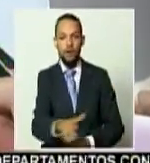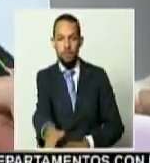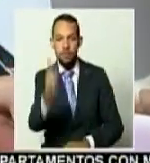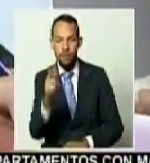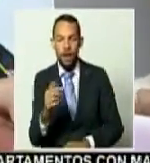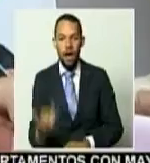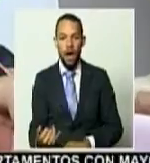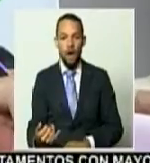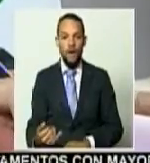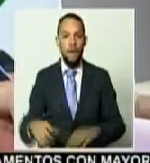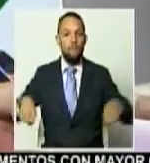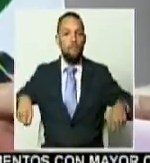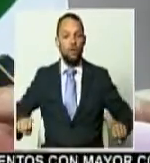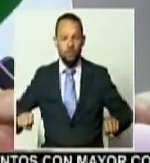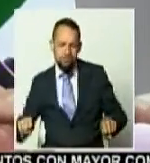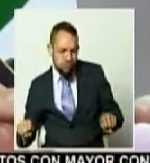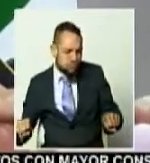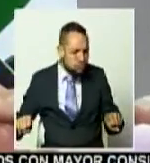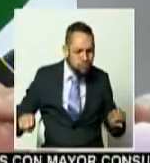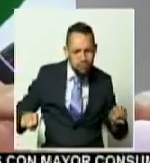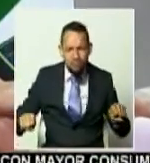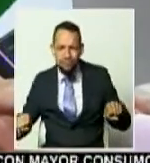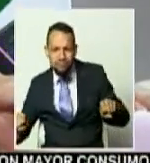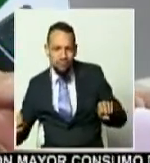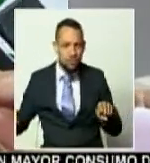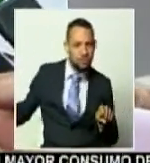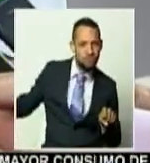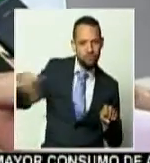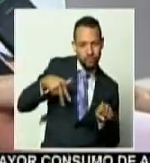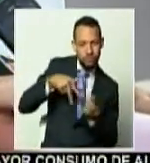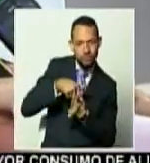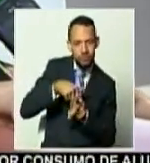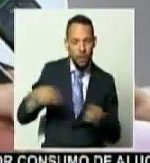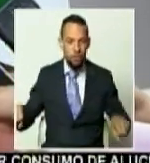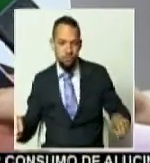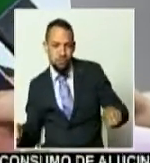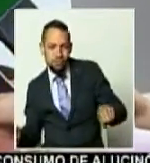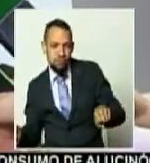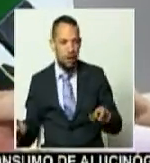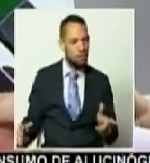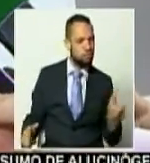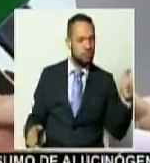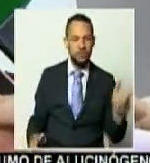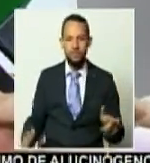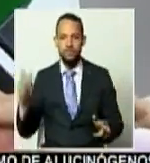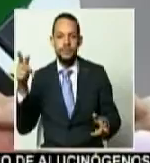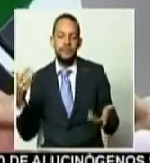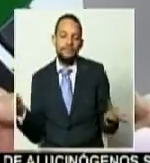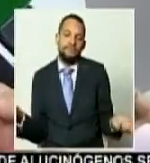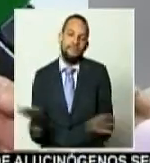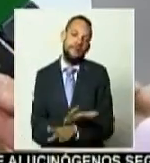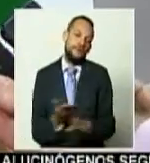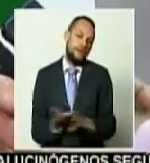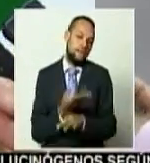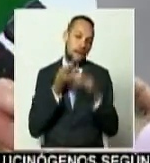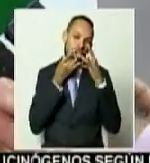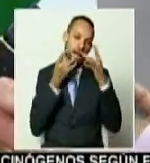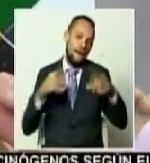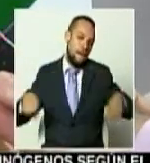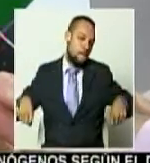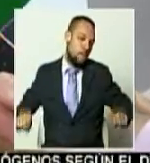lo que produjo nuestras investigaciones, es que pues estas son cometidos y recogidos en el mismo vecindario en una